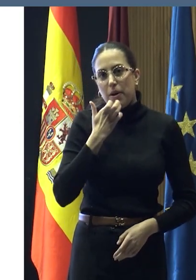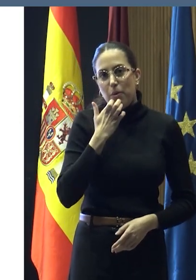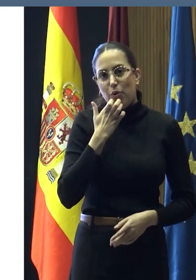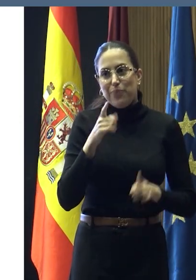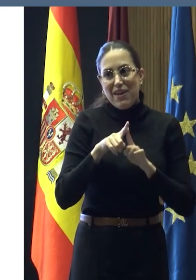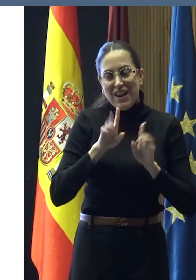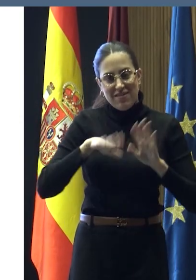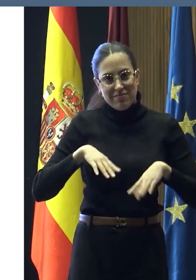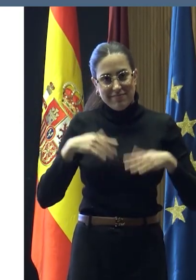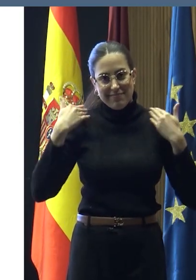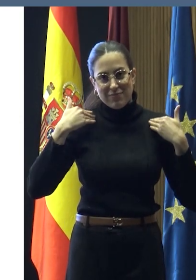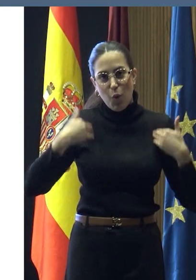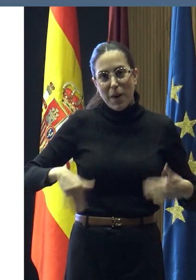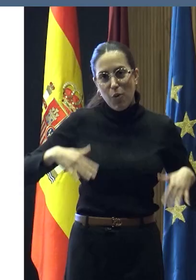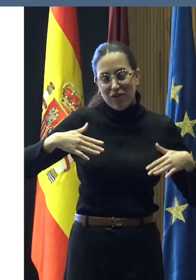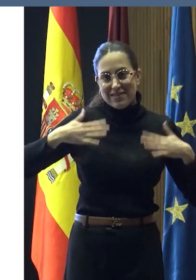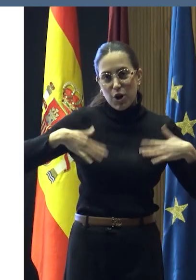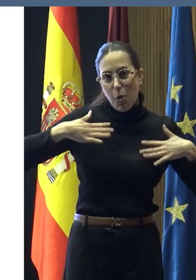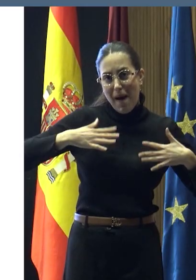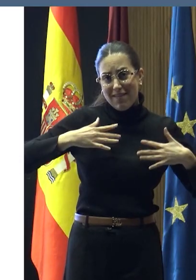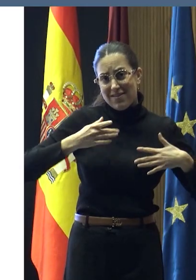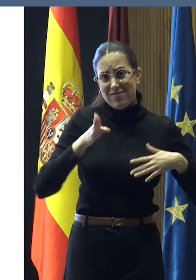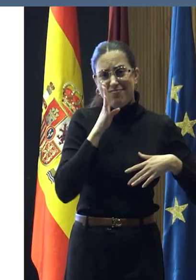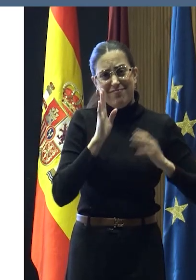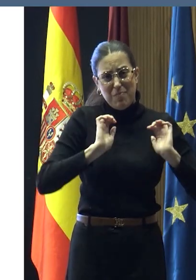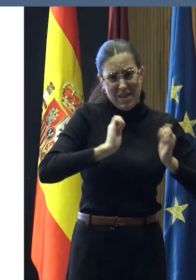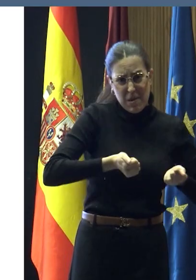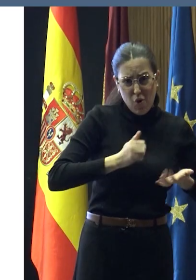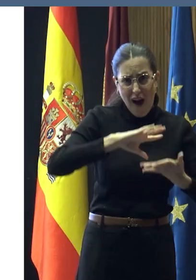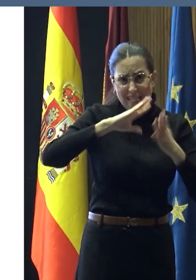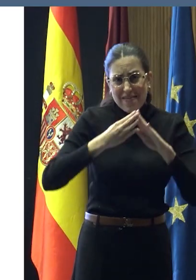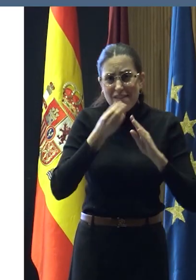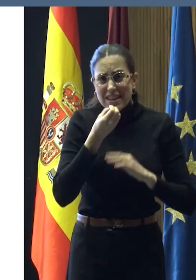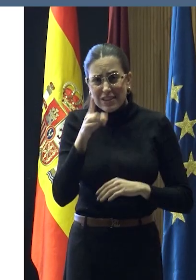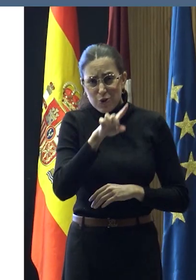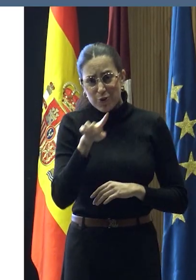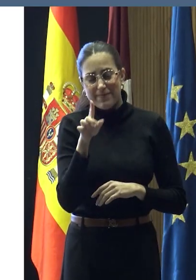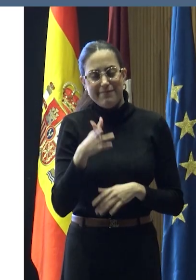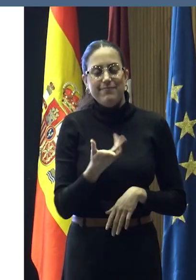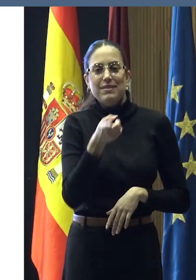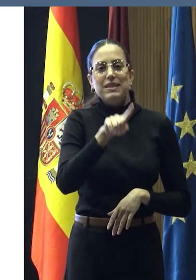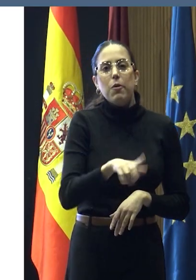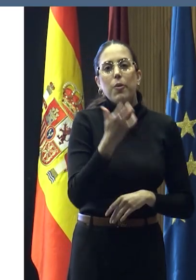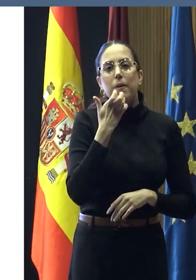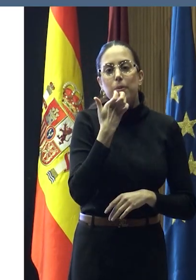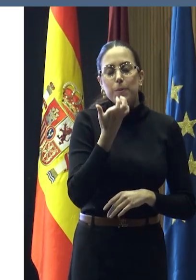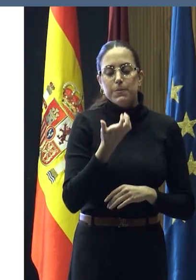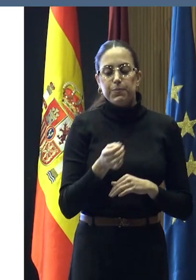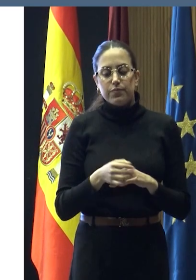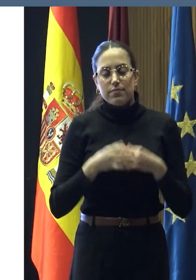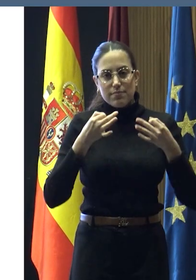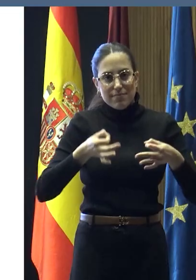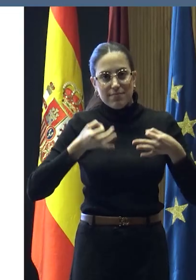traje, aquel traje con el que hemos empezado. Y, por supuesto,